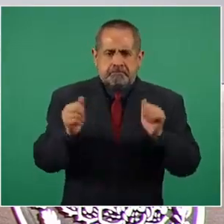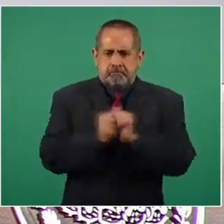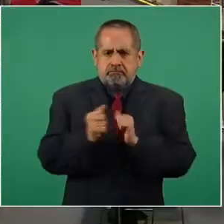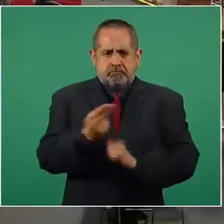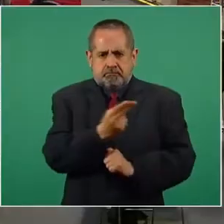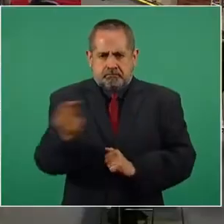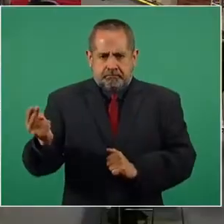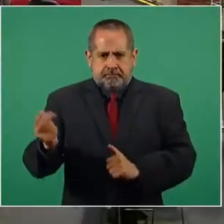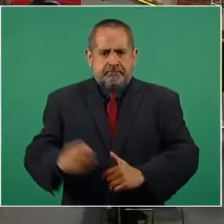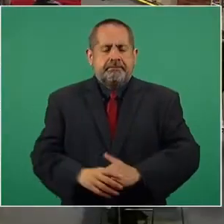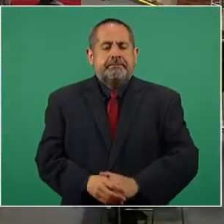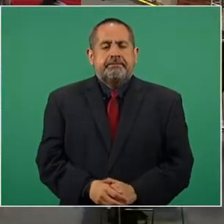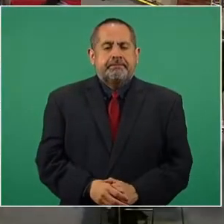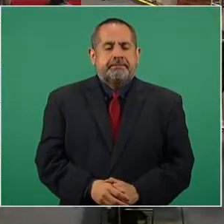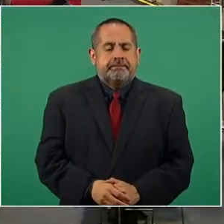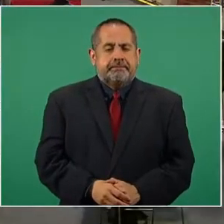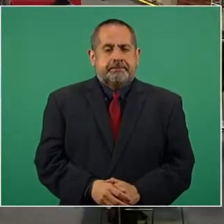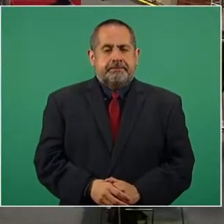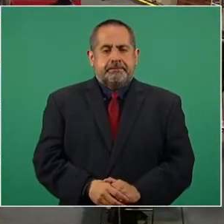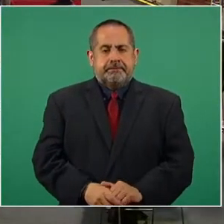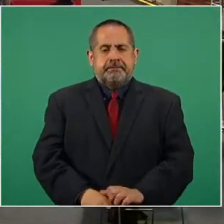ustedes.